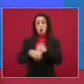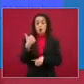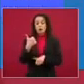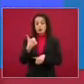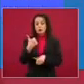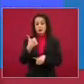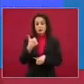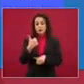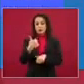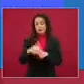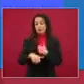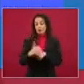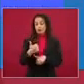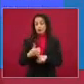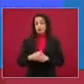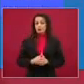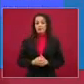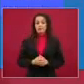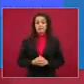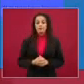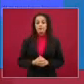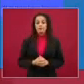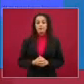Positivas, 11.